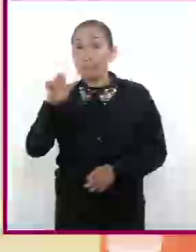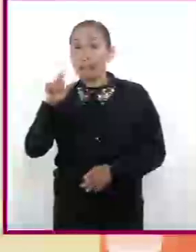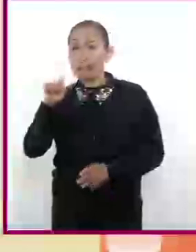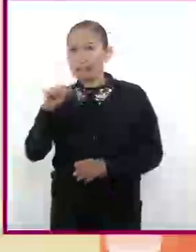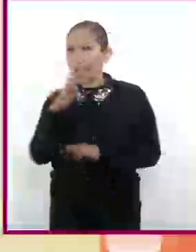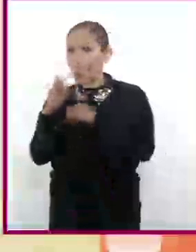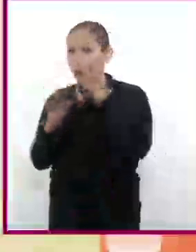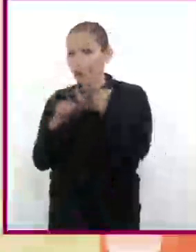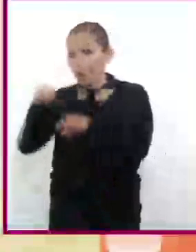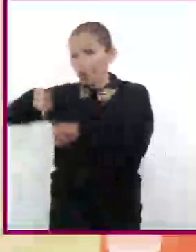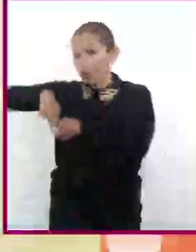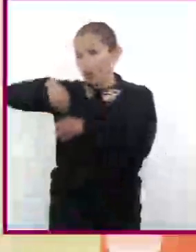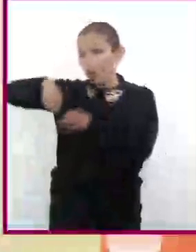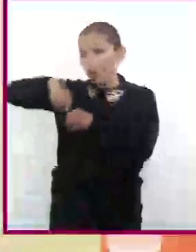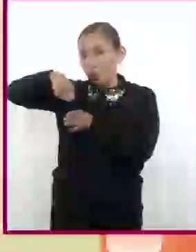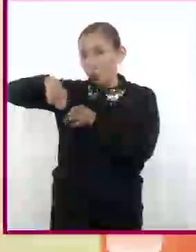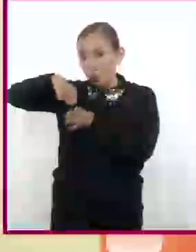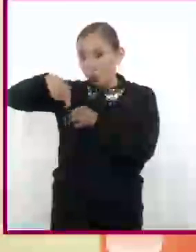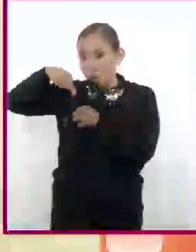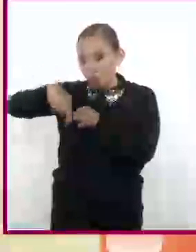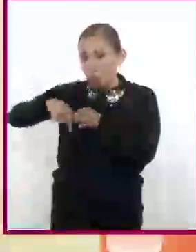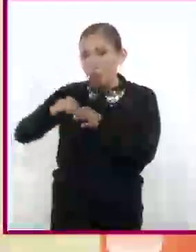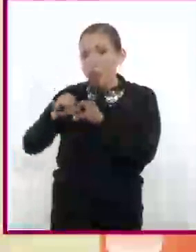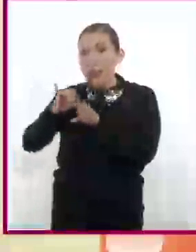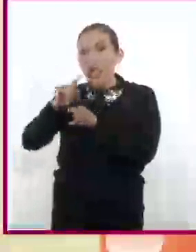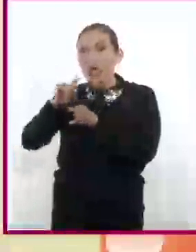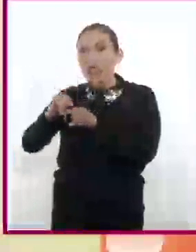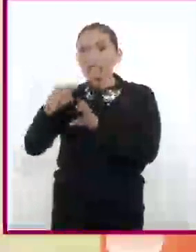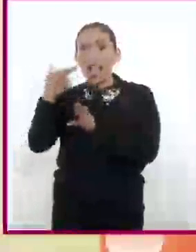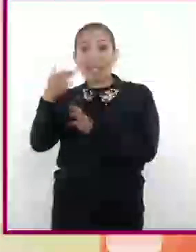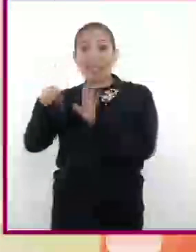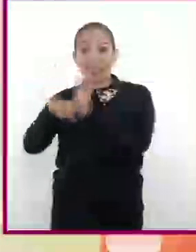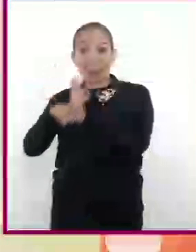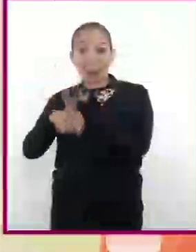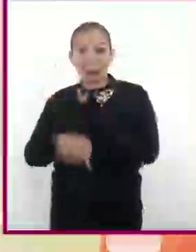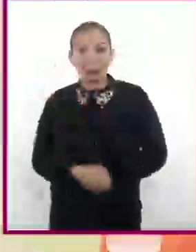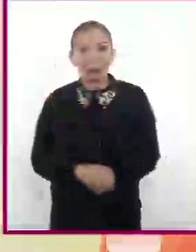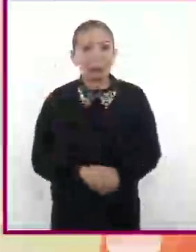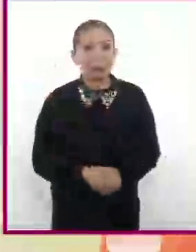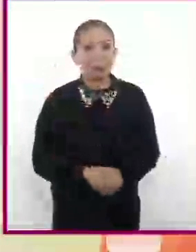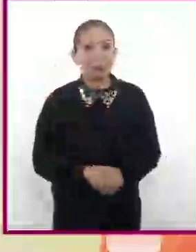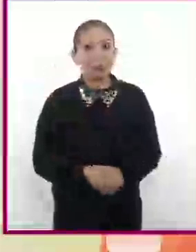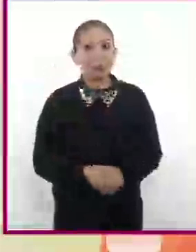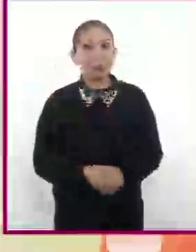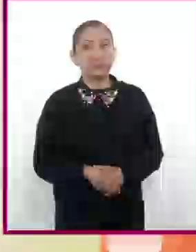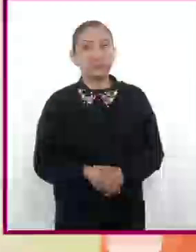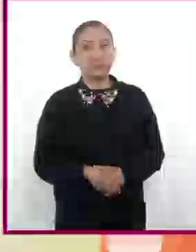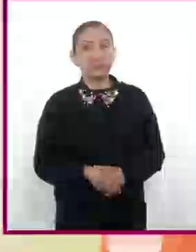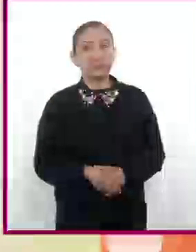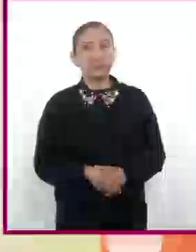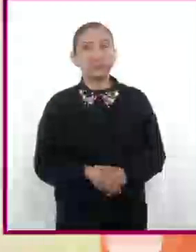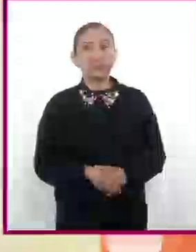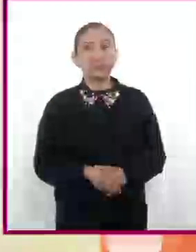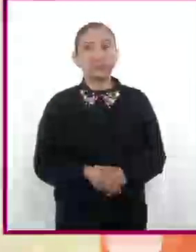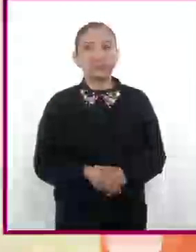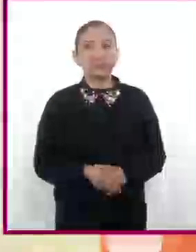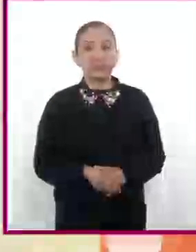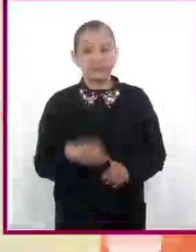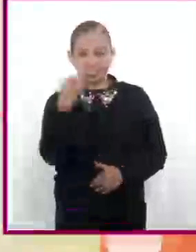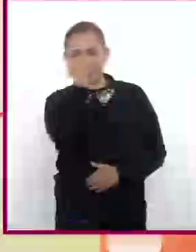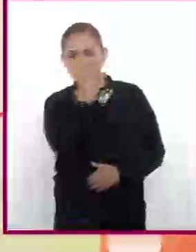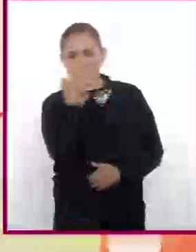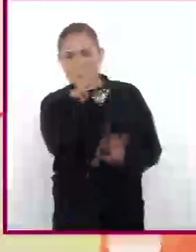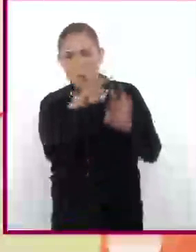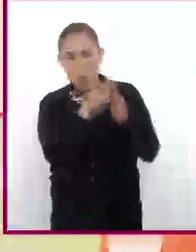como toda aquella sustancia que en disolución libera iones H-. De acuerdo con